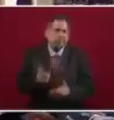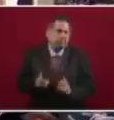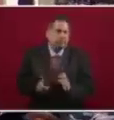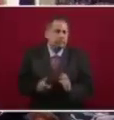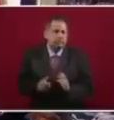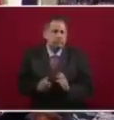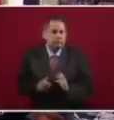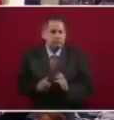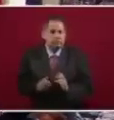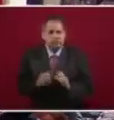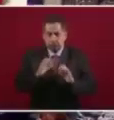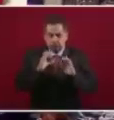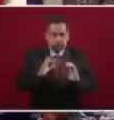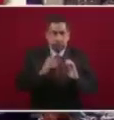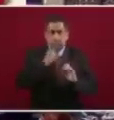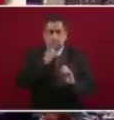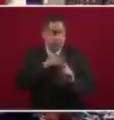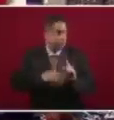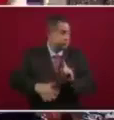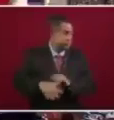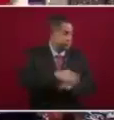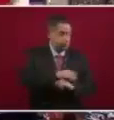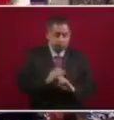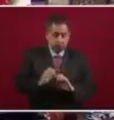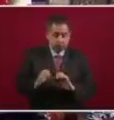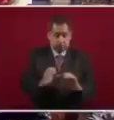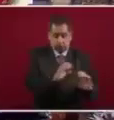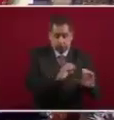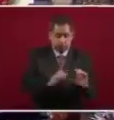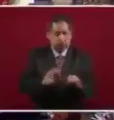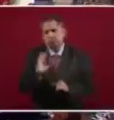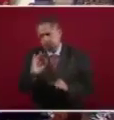Si se cuida el medio ambiente,